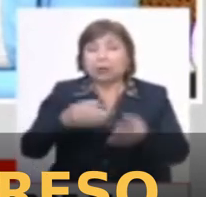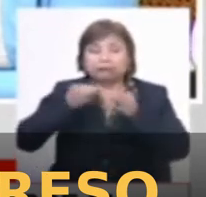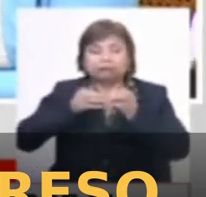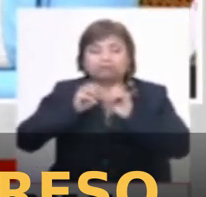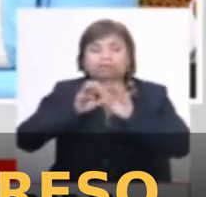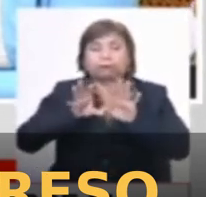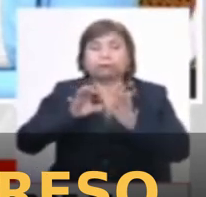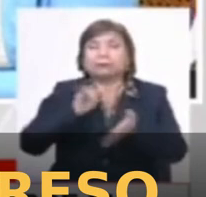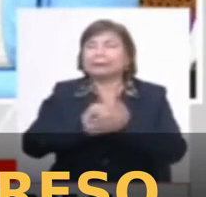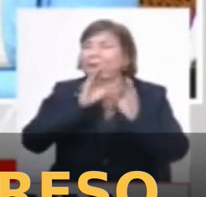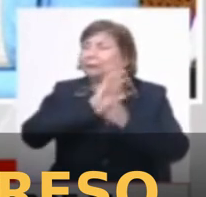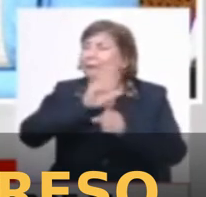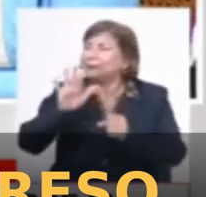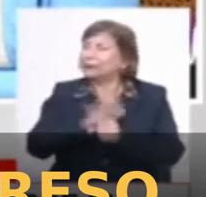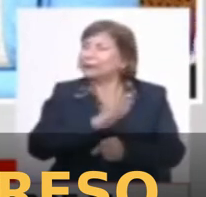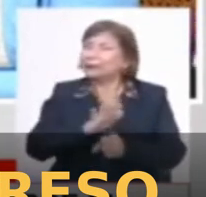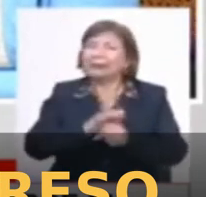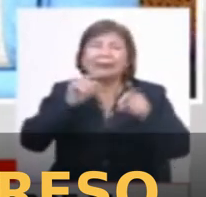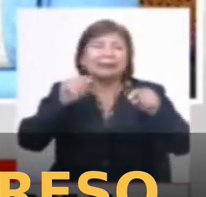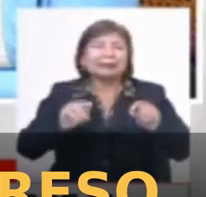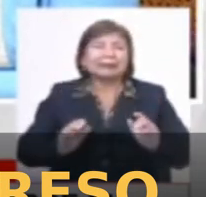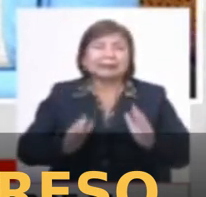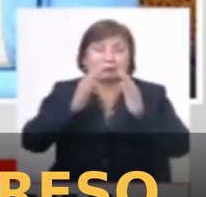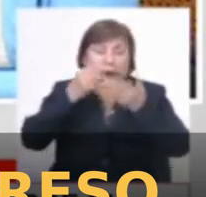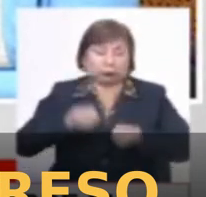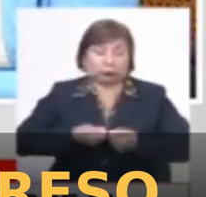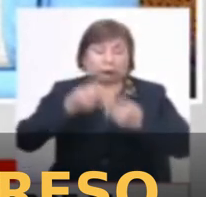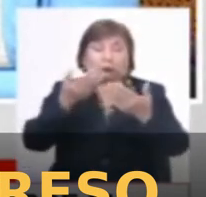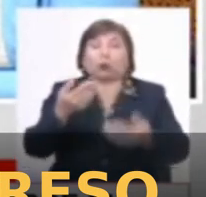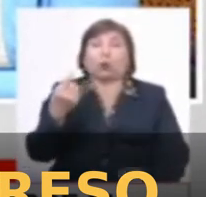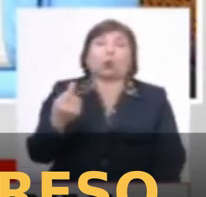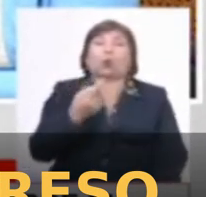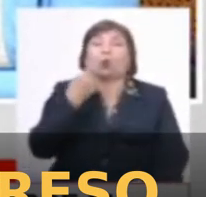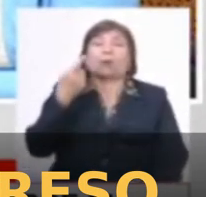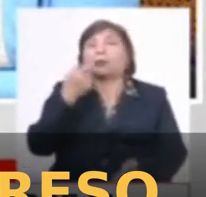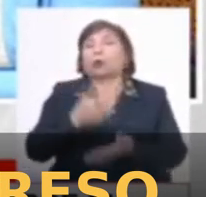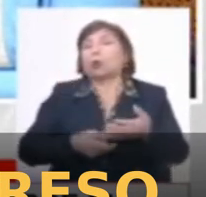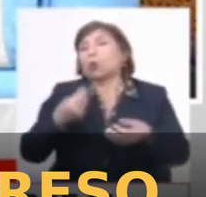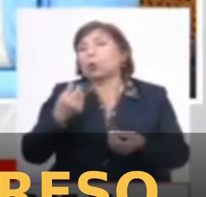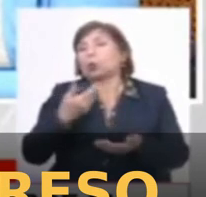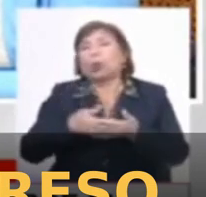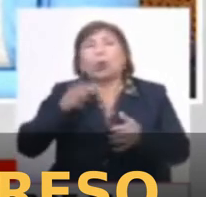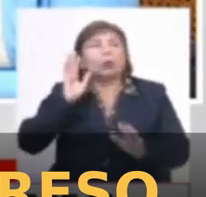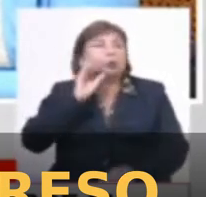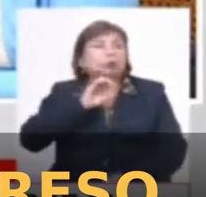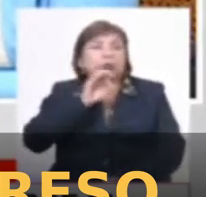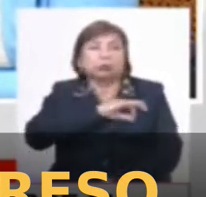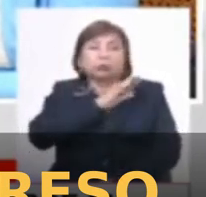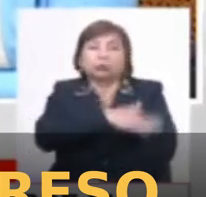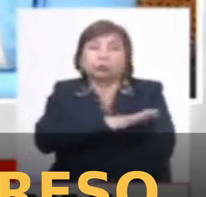esclarecer completamente que este beneficio se otorgó o son solamente supuestos o son solamente manifestaciones suyas?